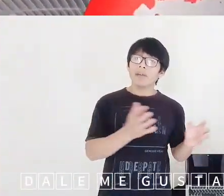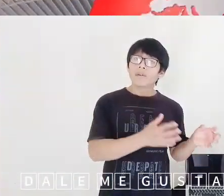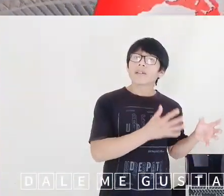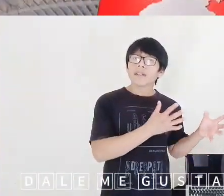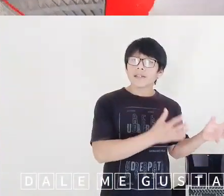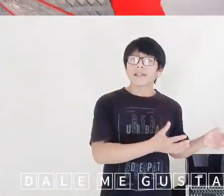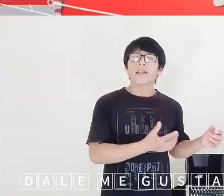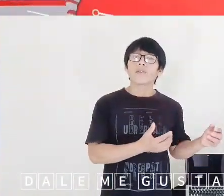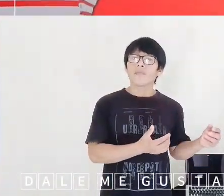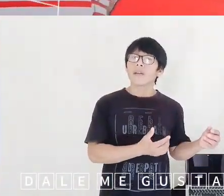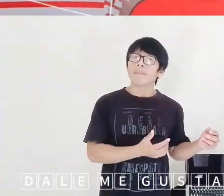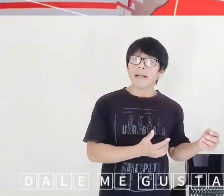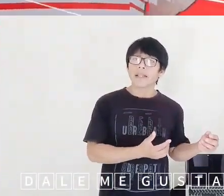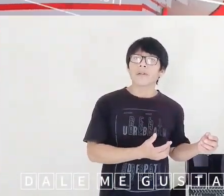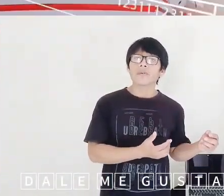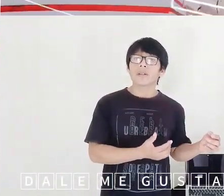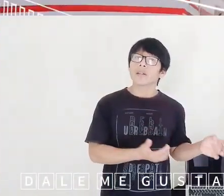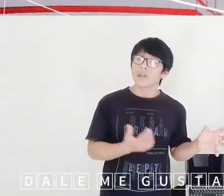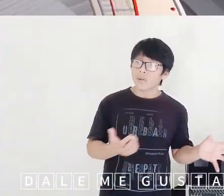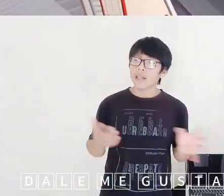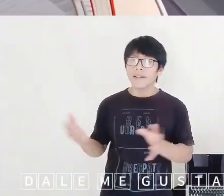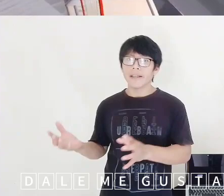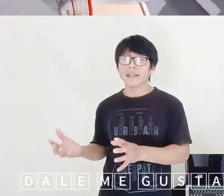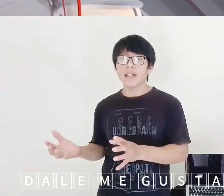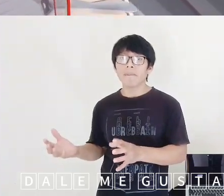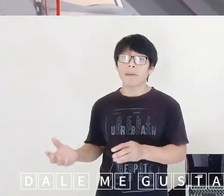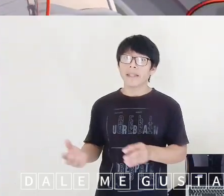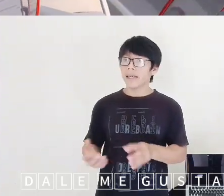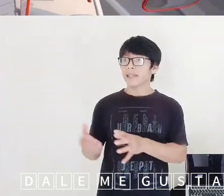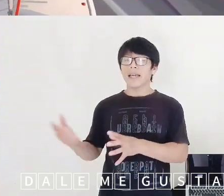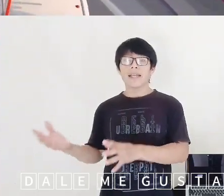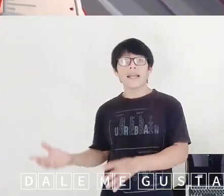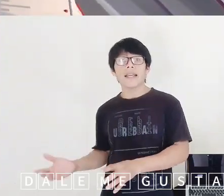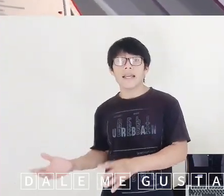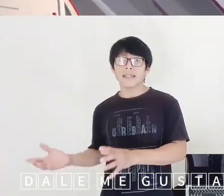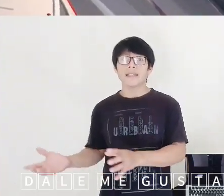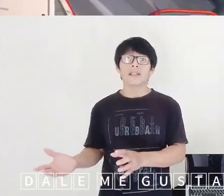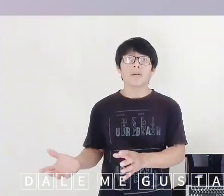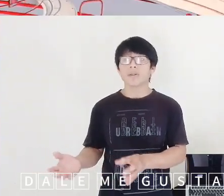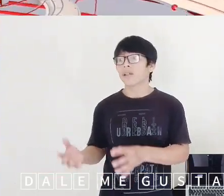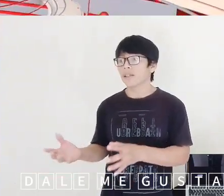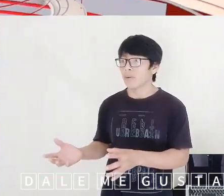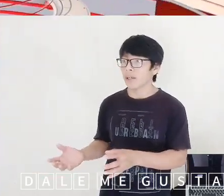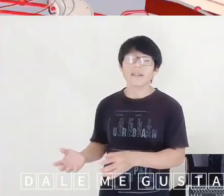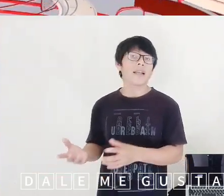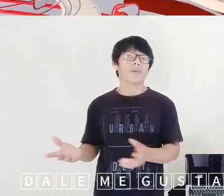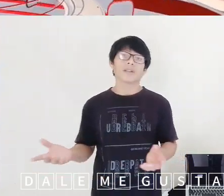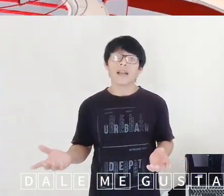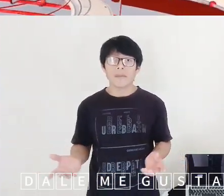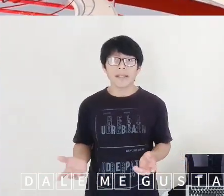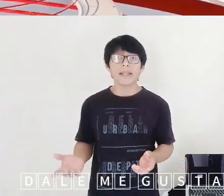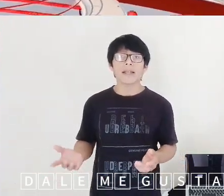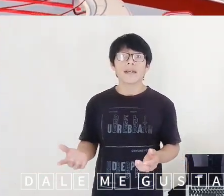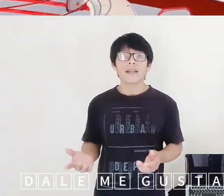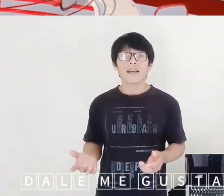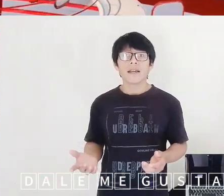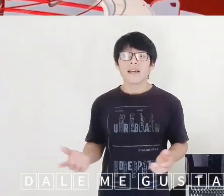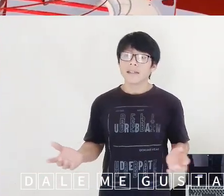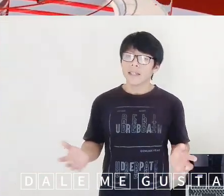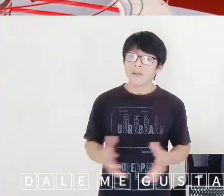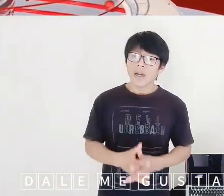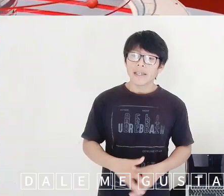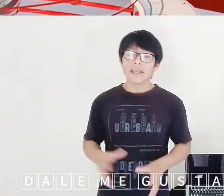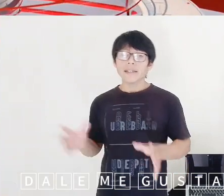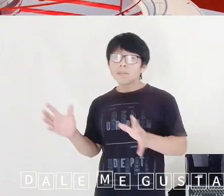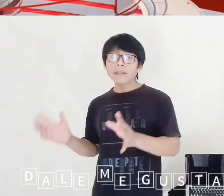algo que vino desde el sexenio de Felipe Calderón, y hoy la derecha pide que se arregle esa situación de inseguridad de la noche a la mañana.